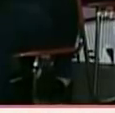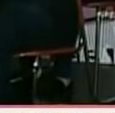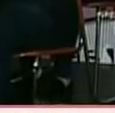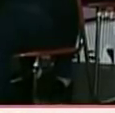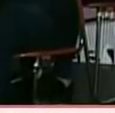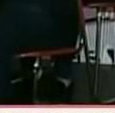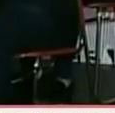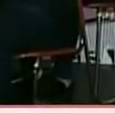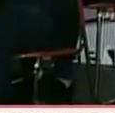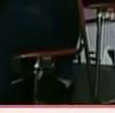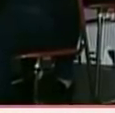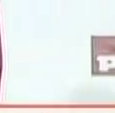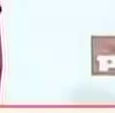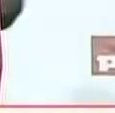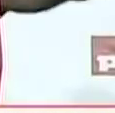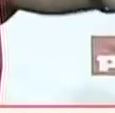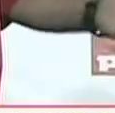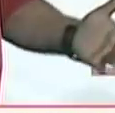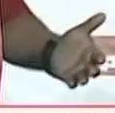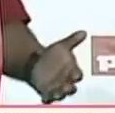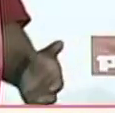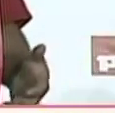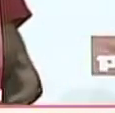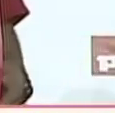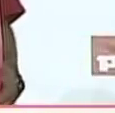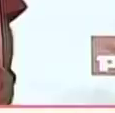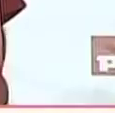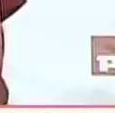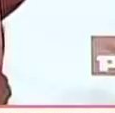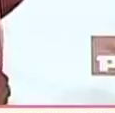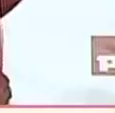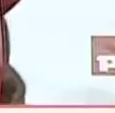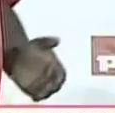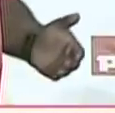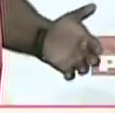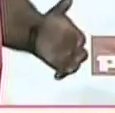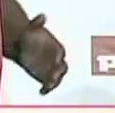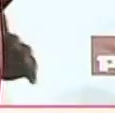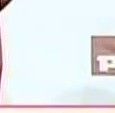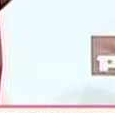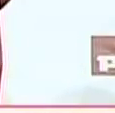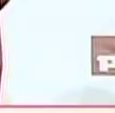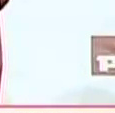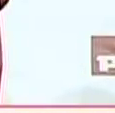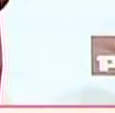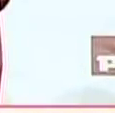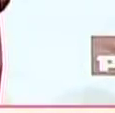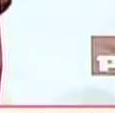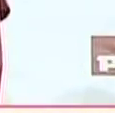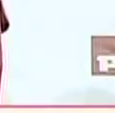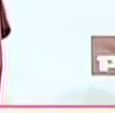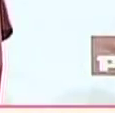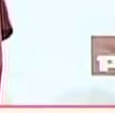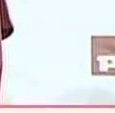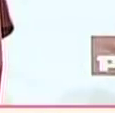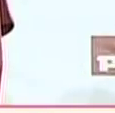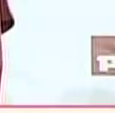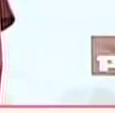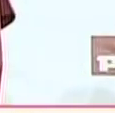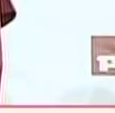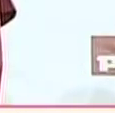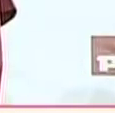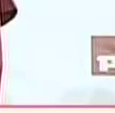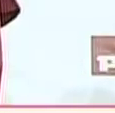casi un millón de nuevos y nuevas inscritas. Este fin de semana, que corresponde a este 22 y